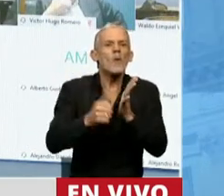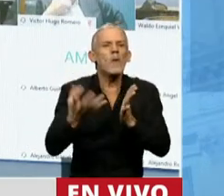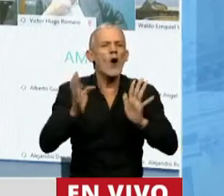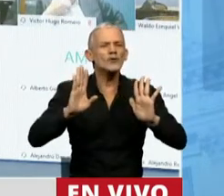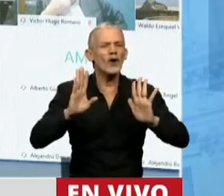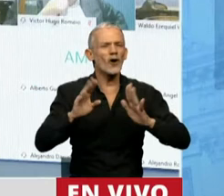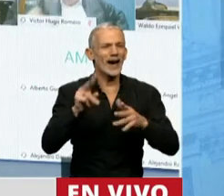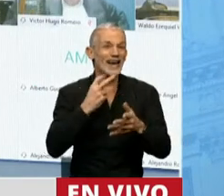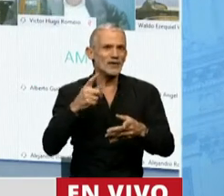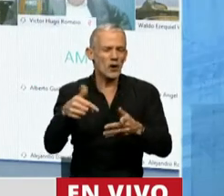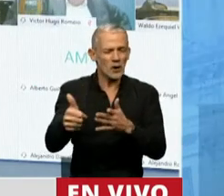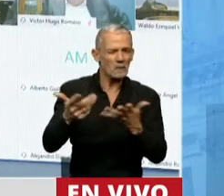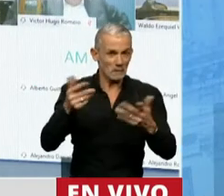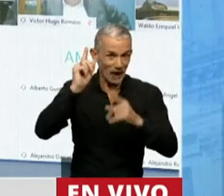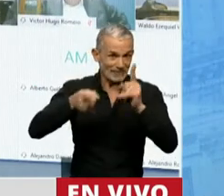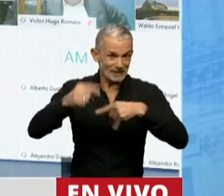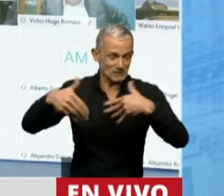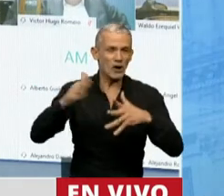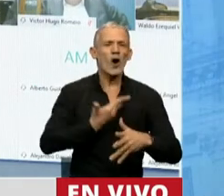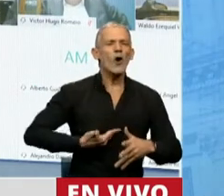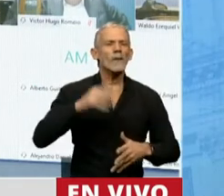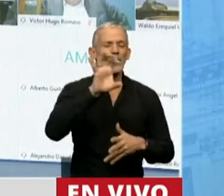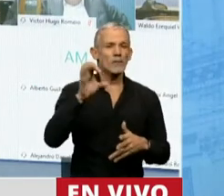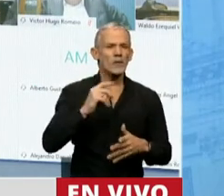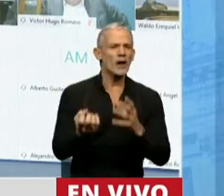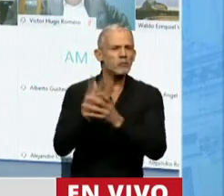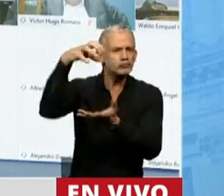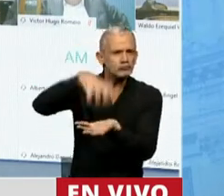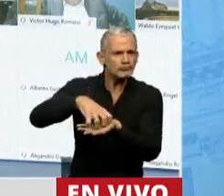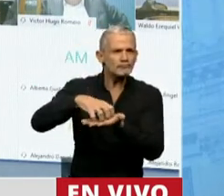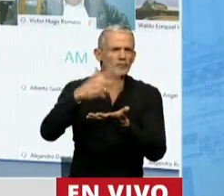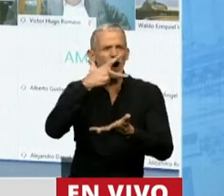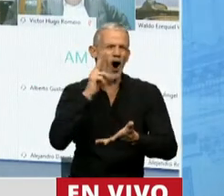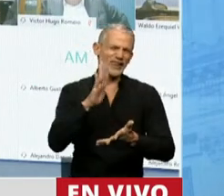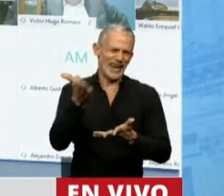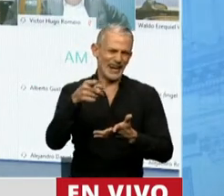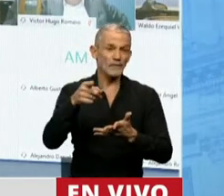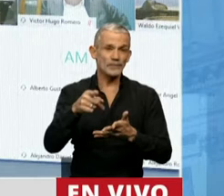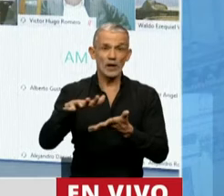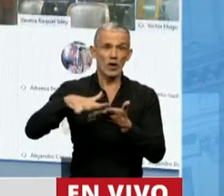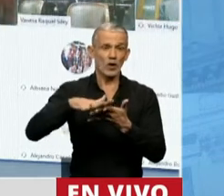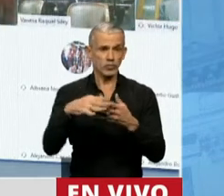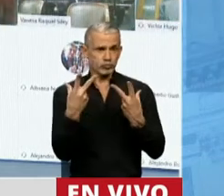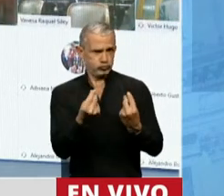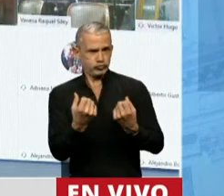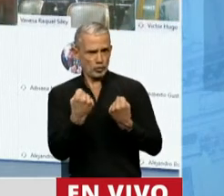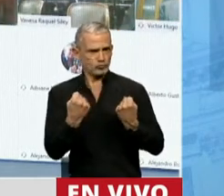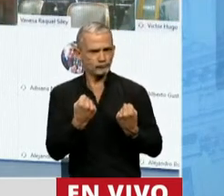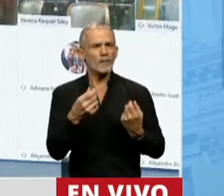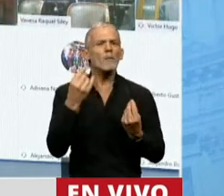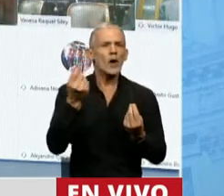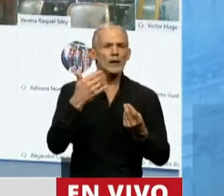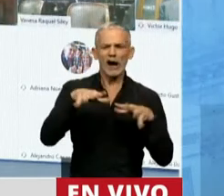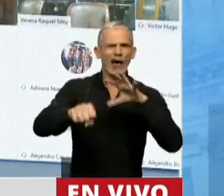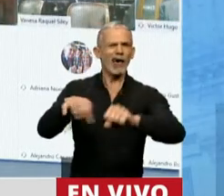decisión, lo que buscaba hacer el gobierno de la provincia era una hostería en la localidad. Las comunidades se oponían porque decían que eso iba a